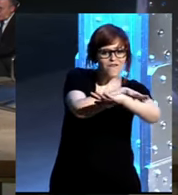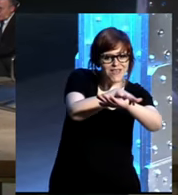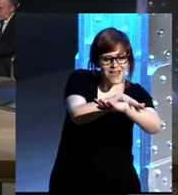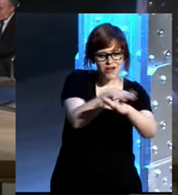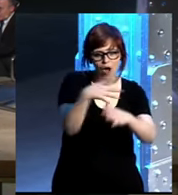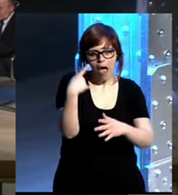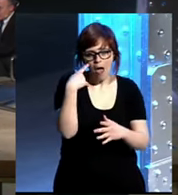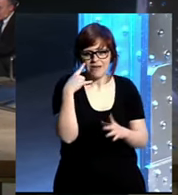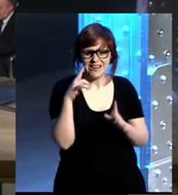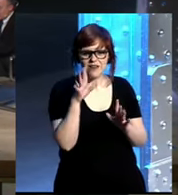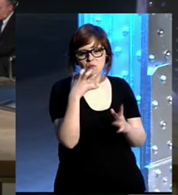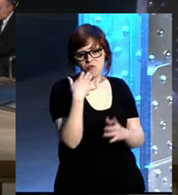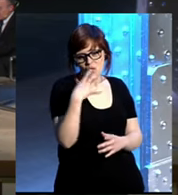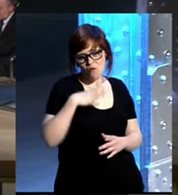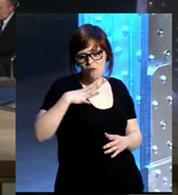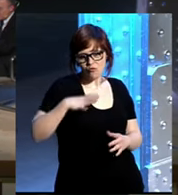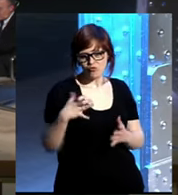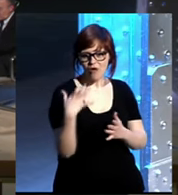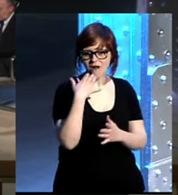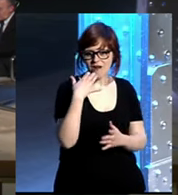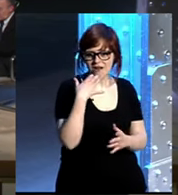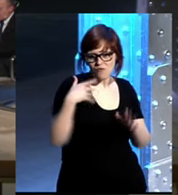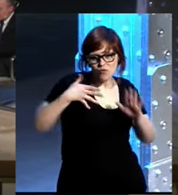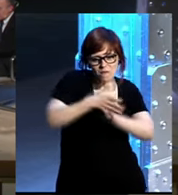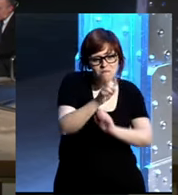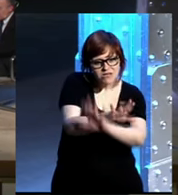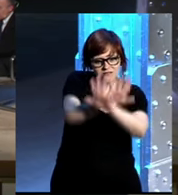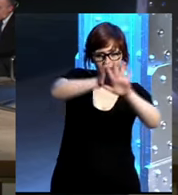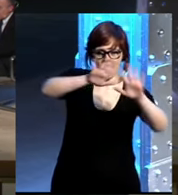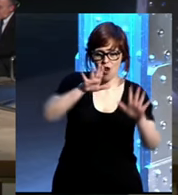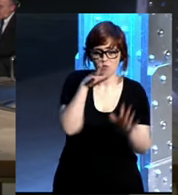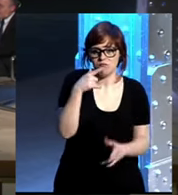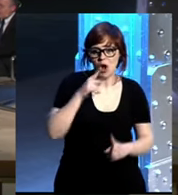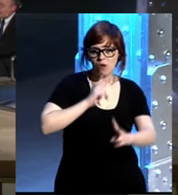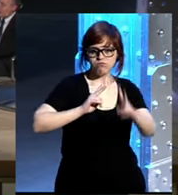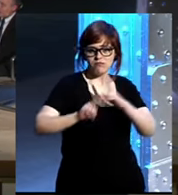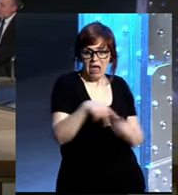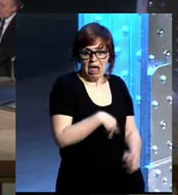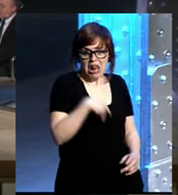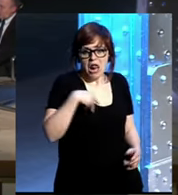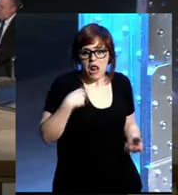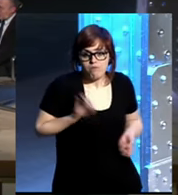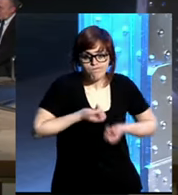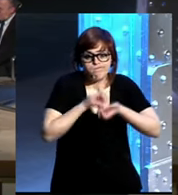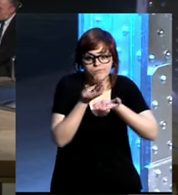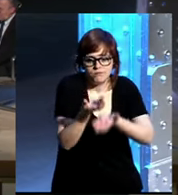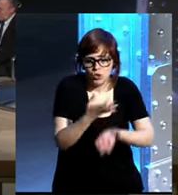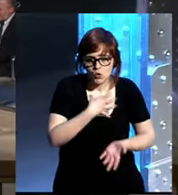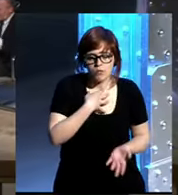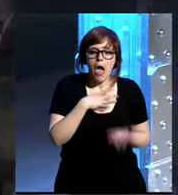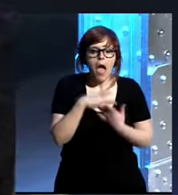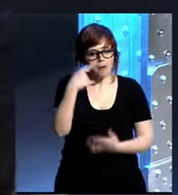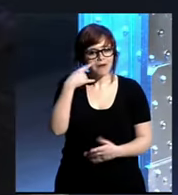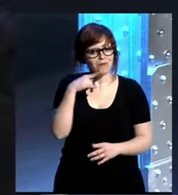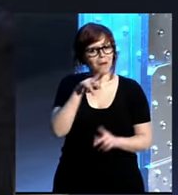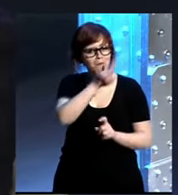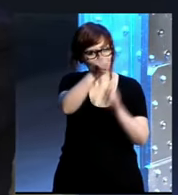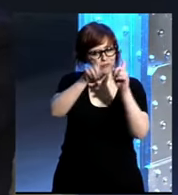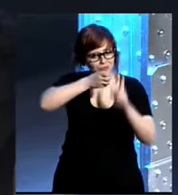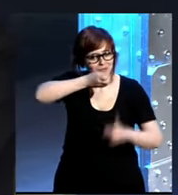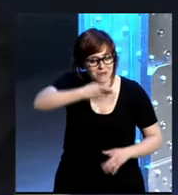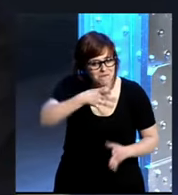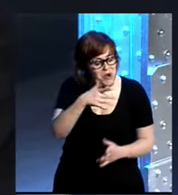en concreto tal o cual ministerio. No soy capaz de responder una pregunta tan amplia. No quiero decir que esté mal formulada, quiero decir que no la